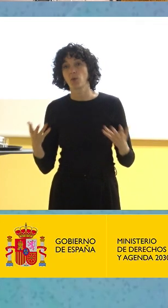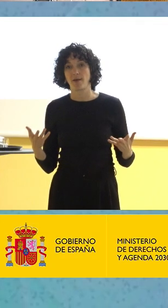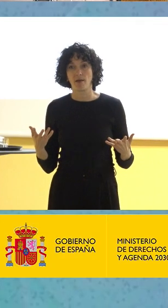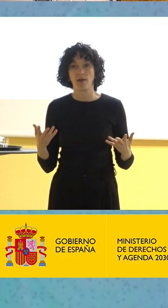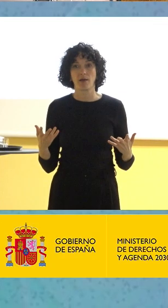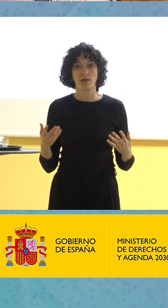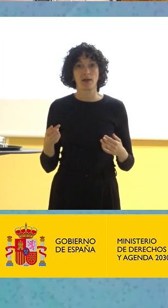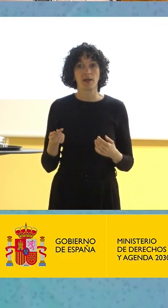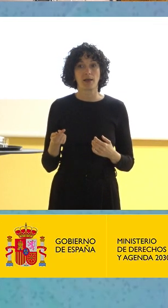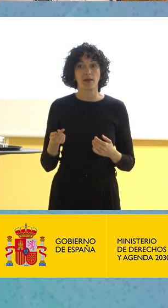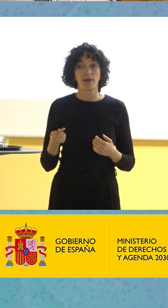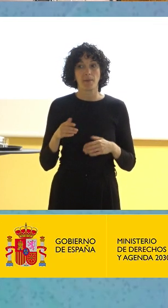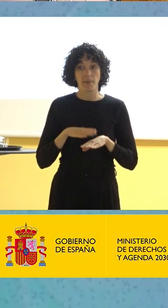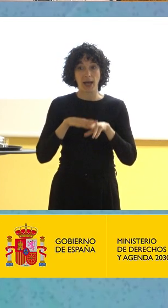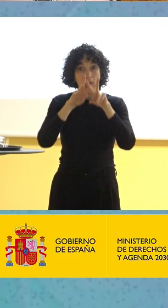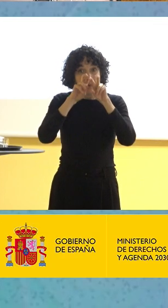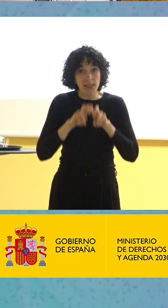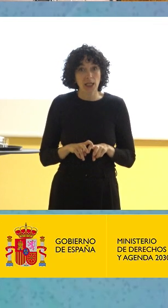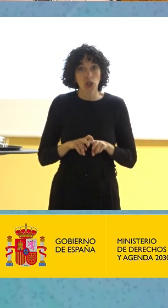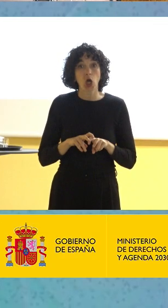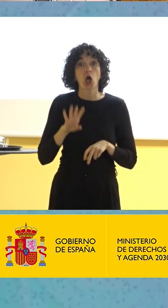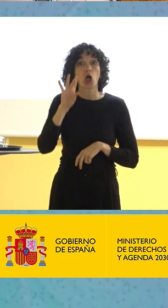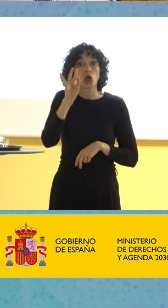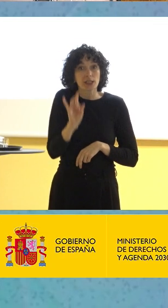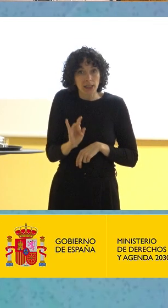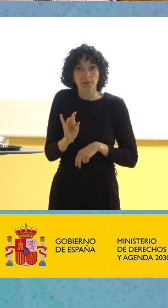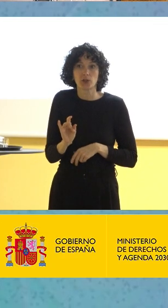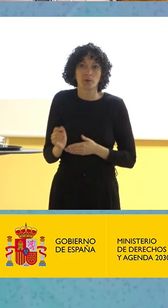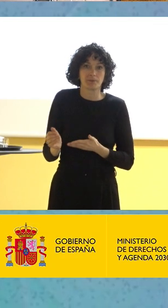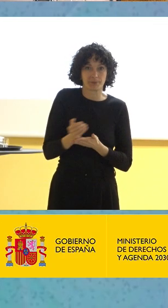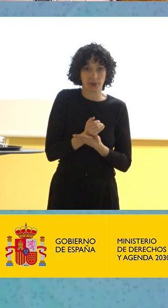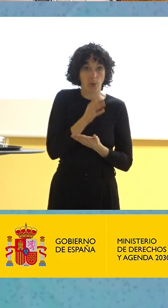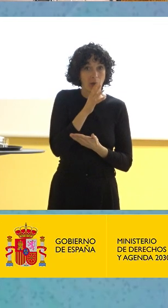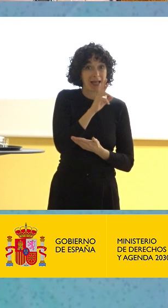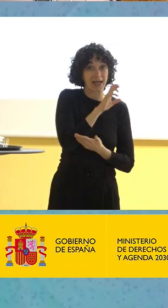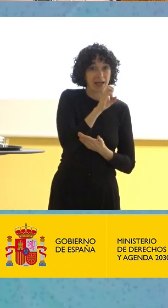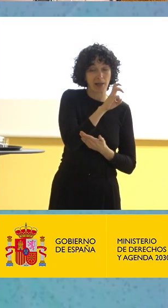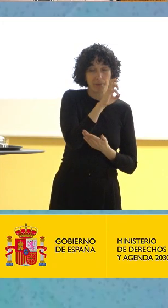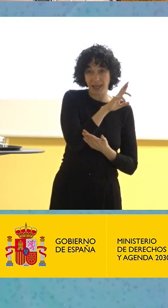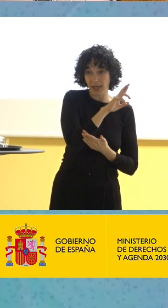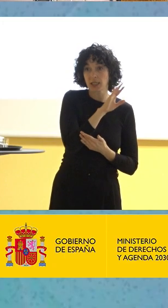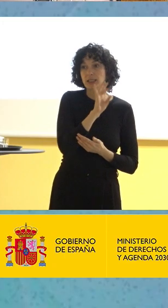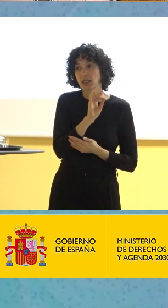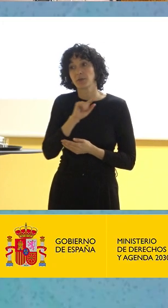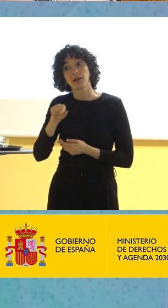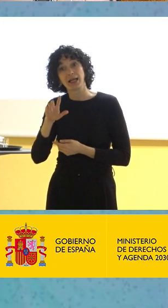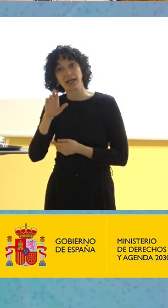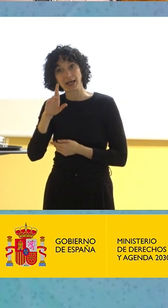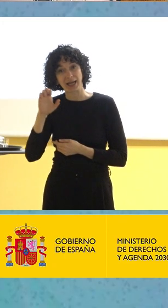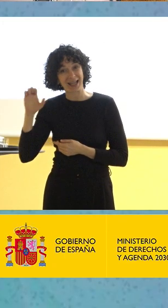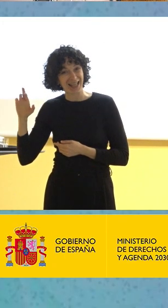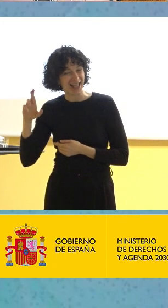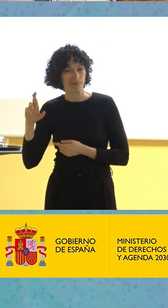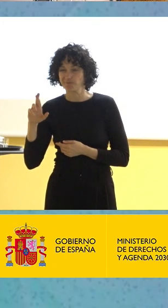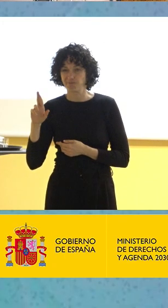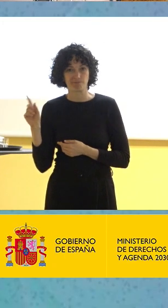el consentimiento para investigación, mientras que en el REPER sí que se recaba este consentimiento, en el REER no se tiene este consentimiento, ¿no? Entonces,